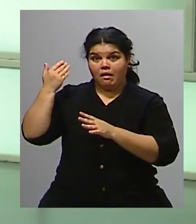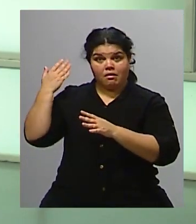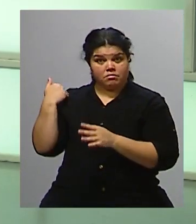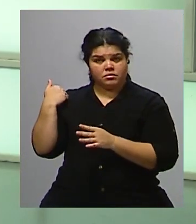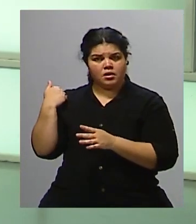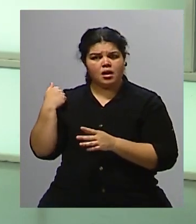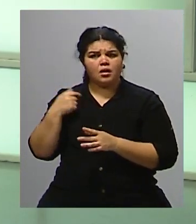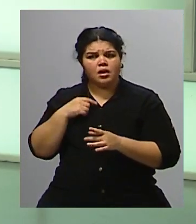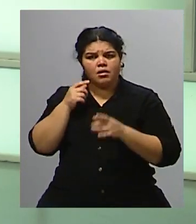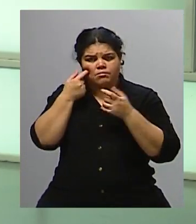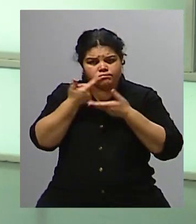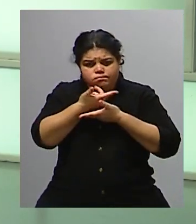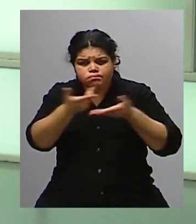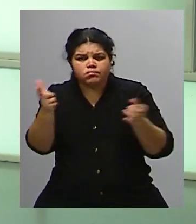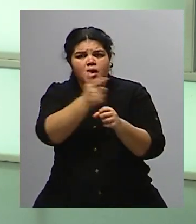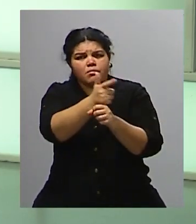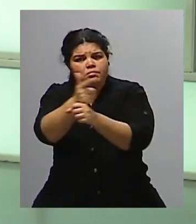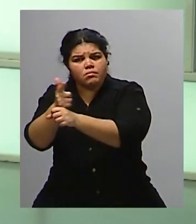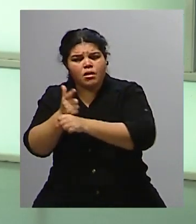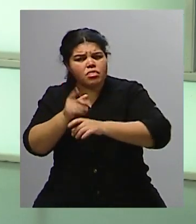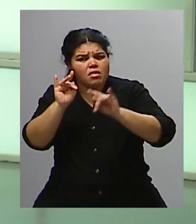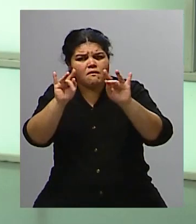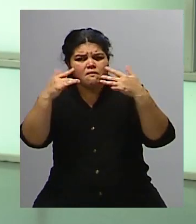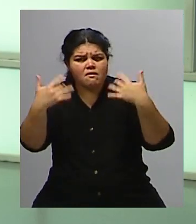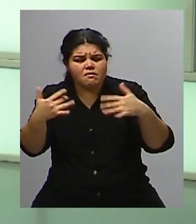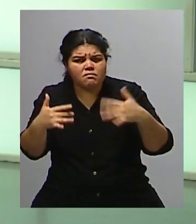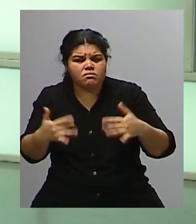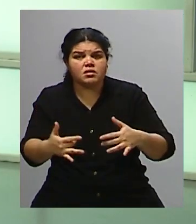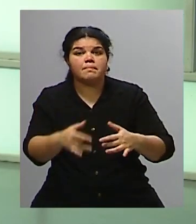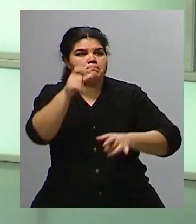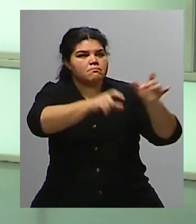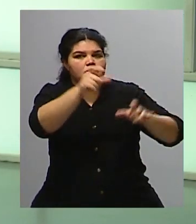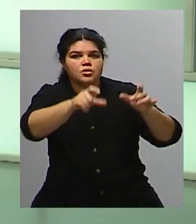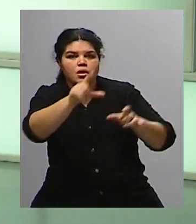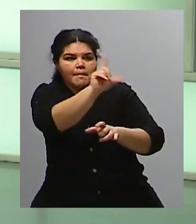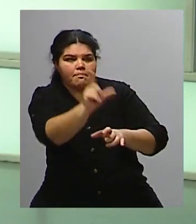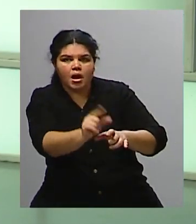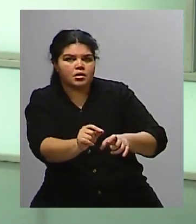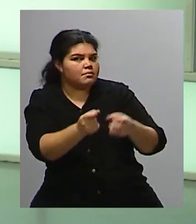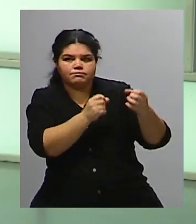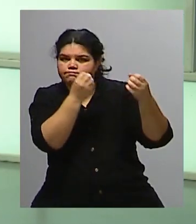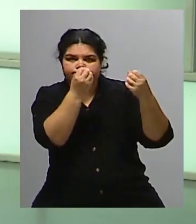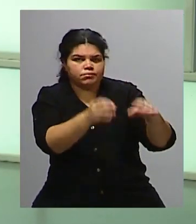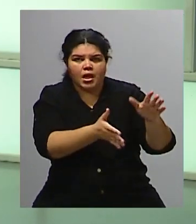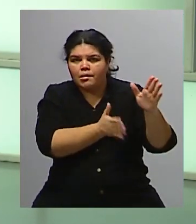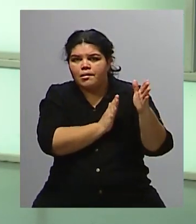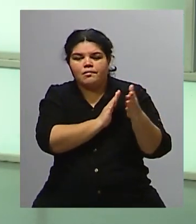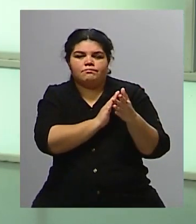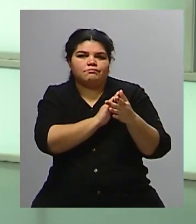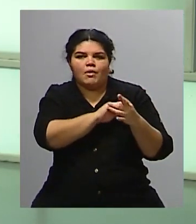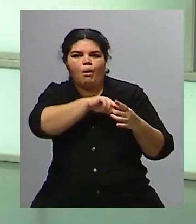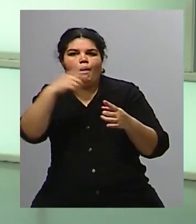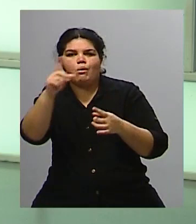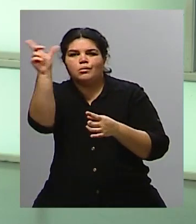muy duras de la situación que vivían aquellos que querían irse de su país en busca de tal vez realizar su sueño, tener una mejor vida en